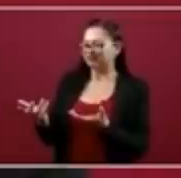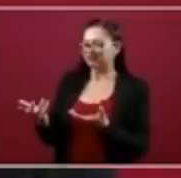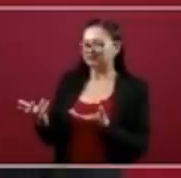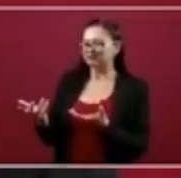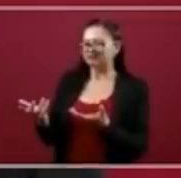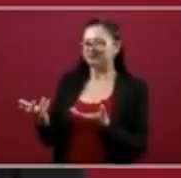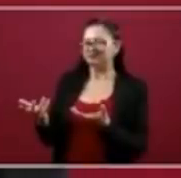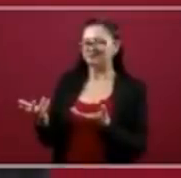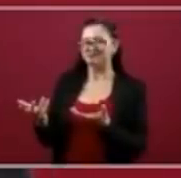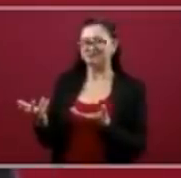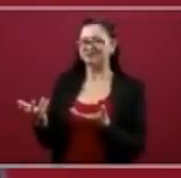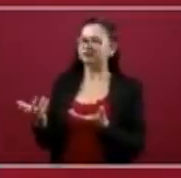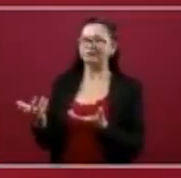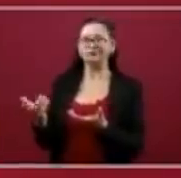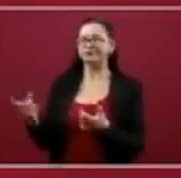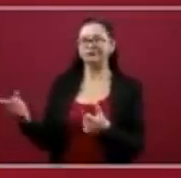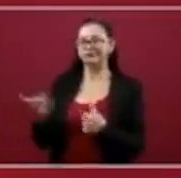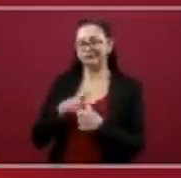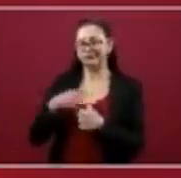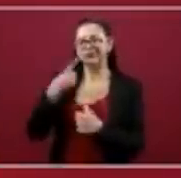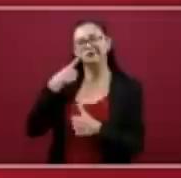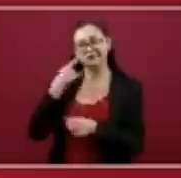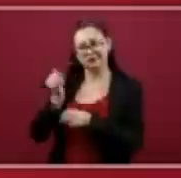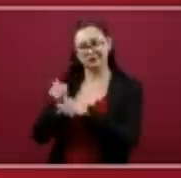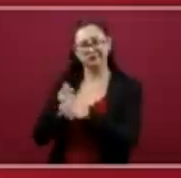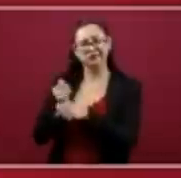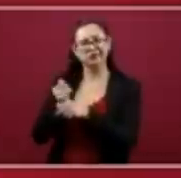sin que se haga una investigación,